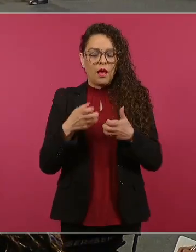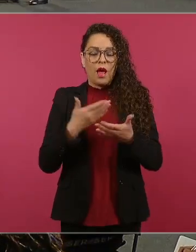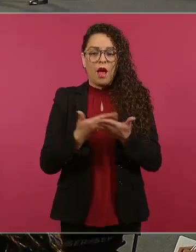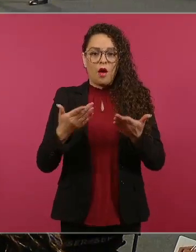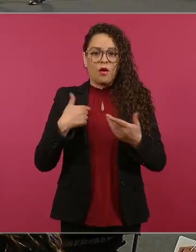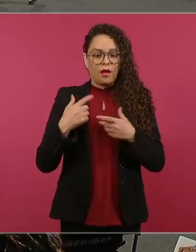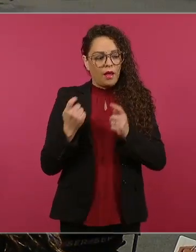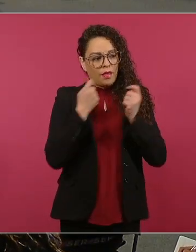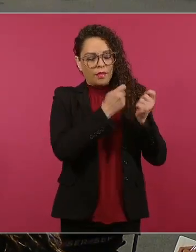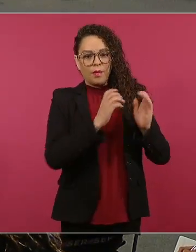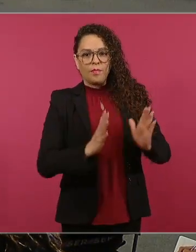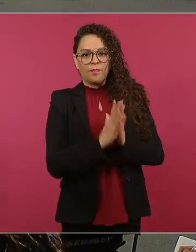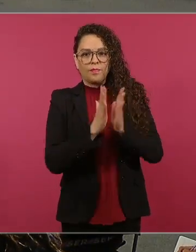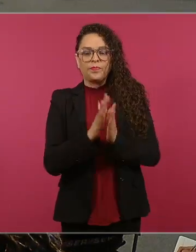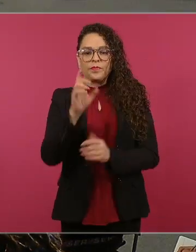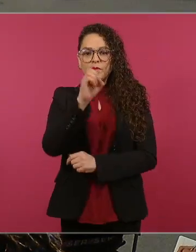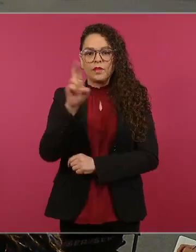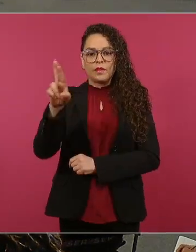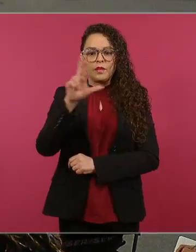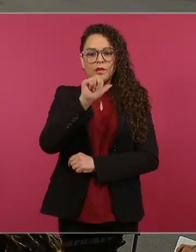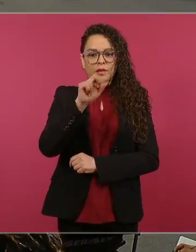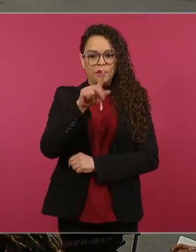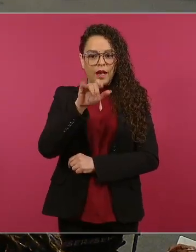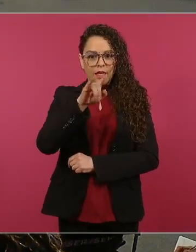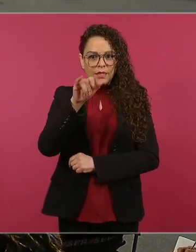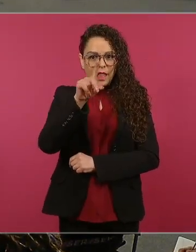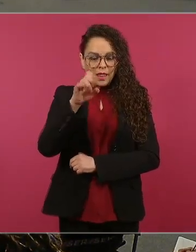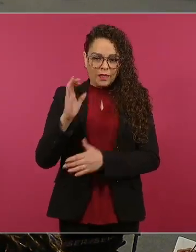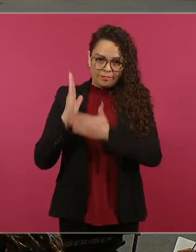del ISSSTE, el doctor Ramiro Elizalde. Adelante.